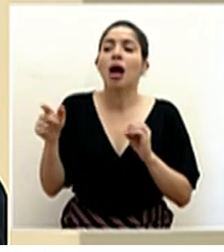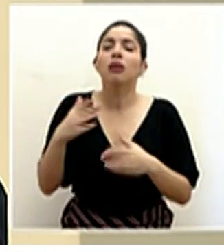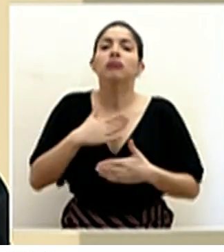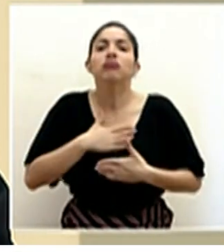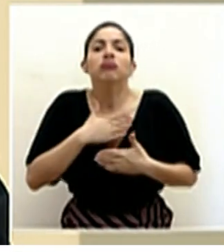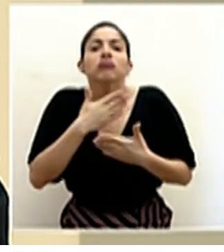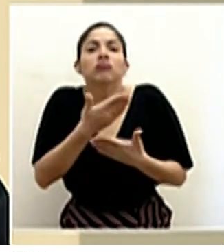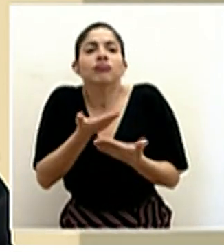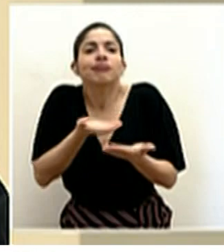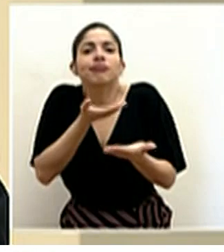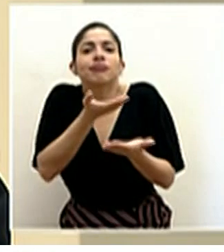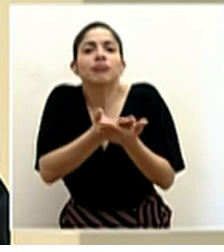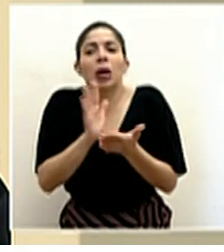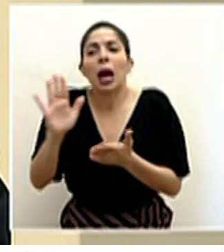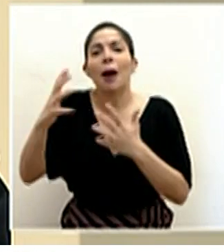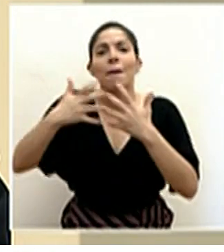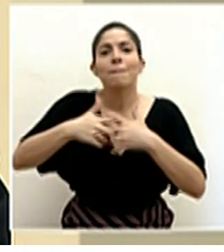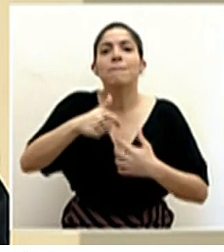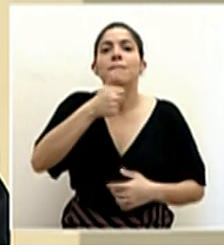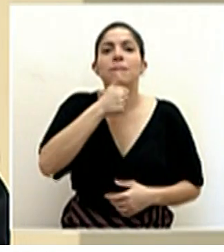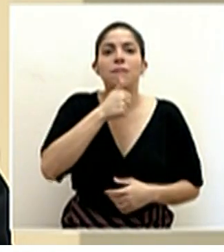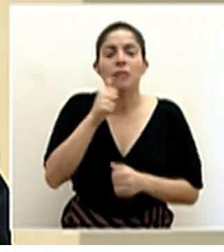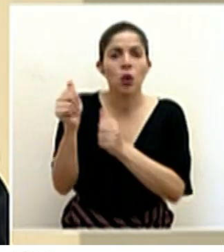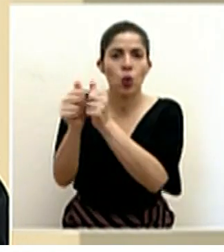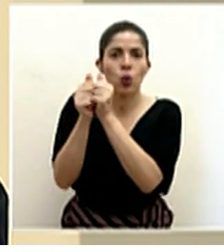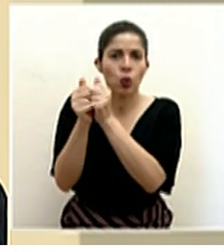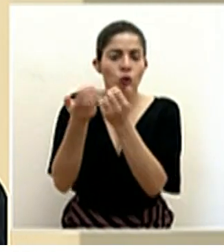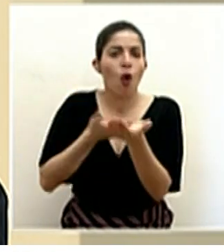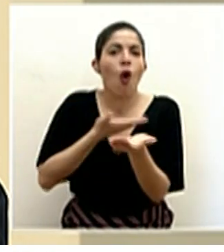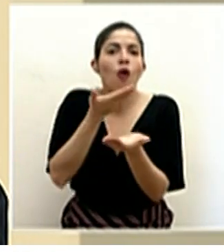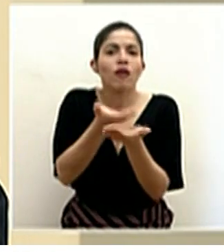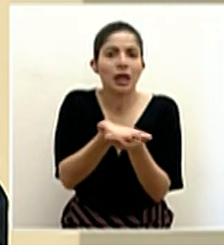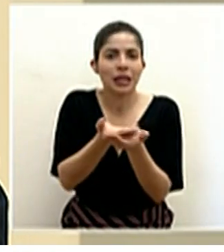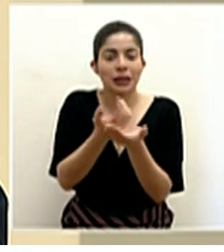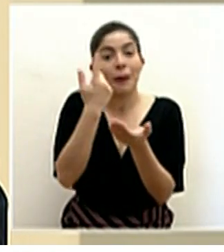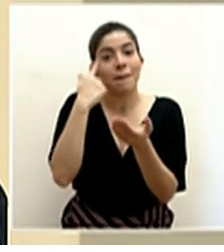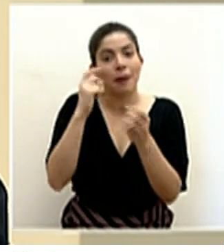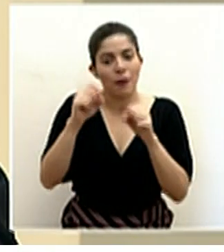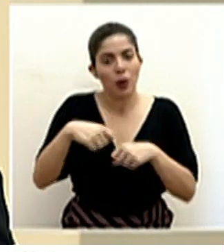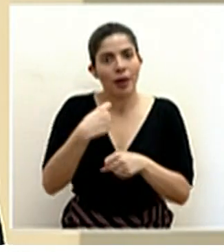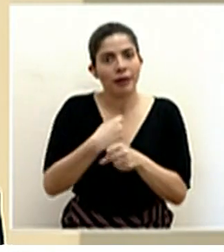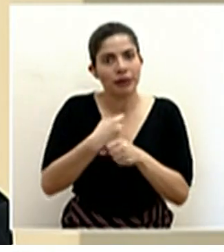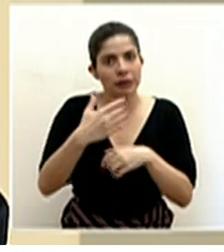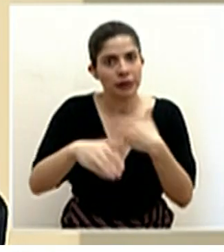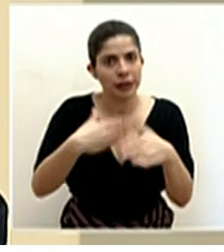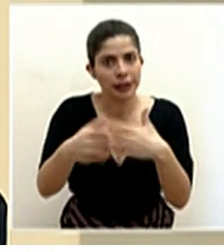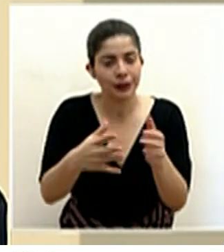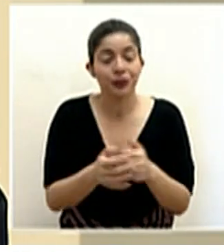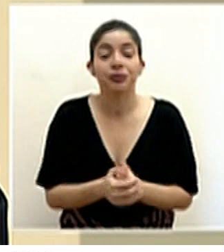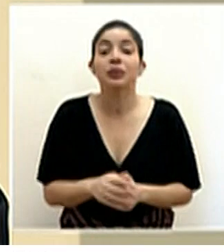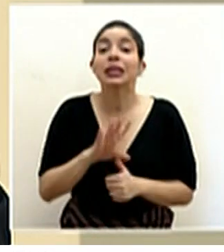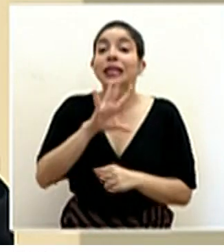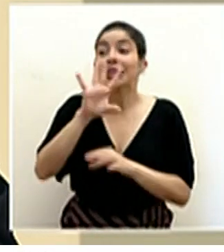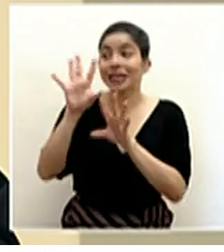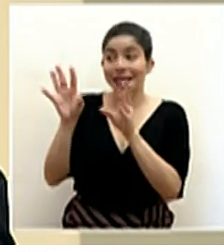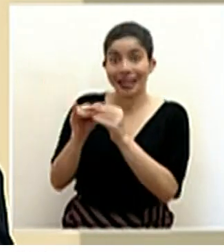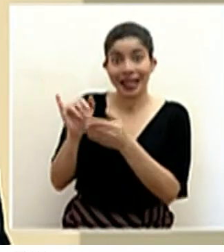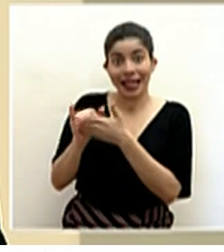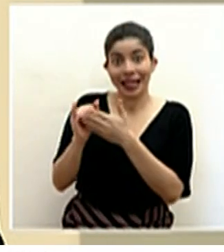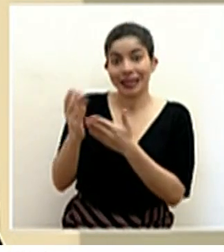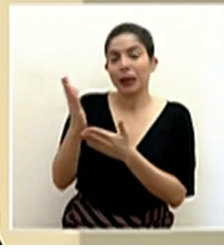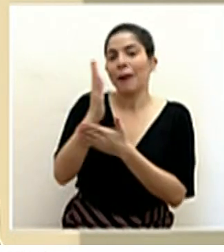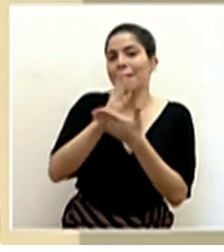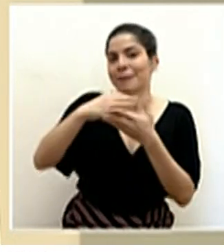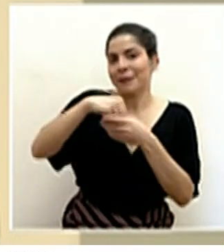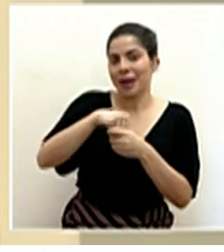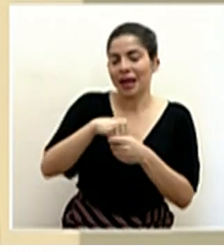que está haciendo la empresa privada en conjunto para poder desarrollar esta tarea. Y forma parte, y ahí sí ya viene